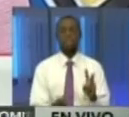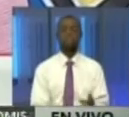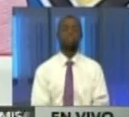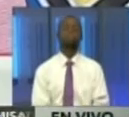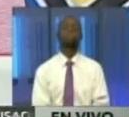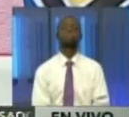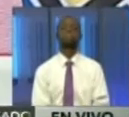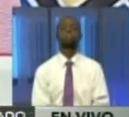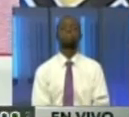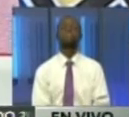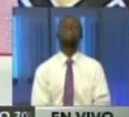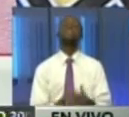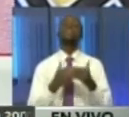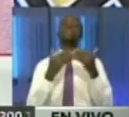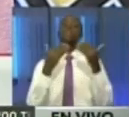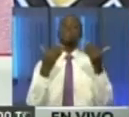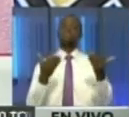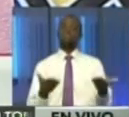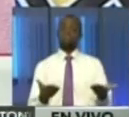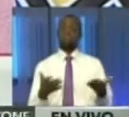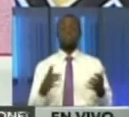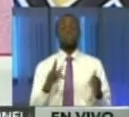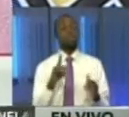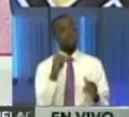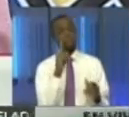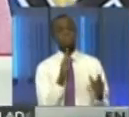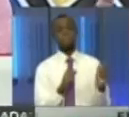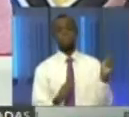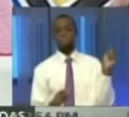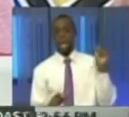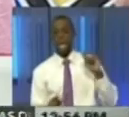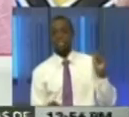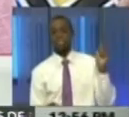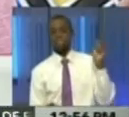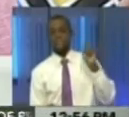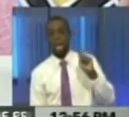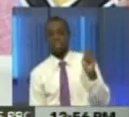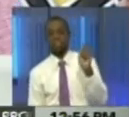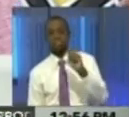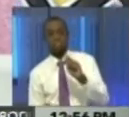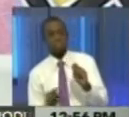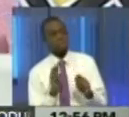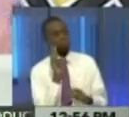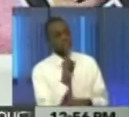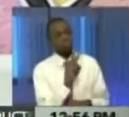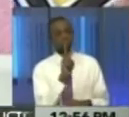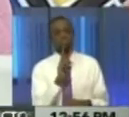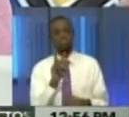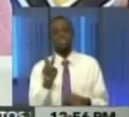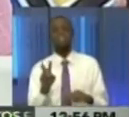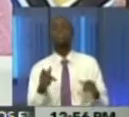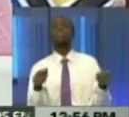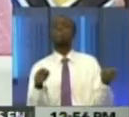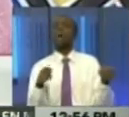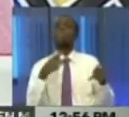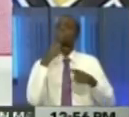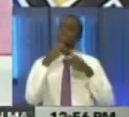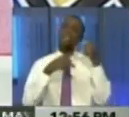Nosotros hemos visto a lo largo de los meses que estamos viviendo en un contexto político de